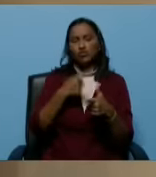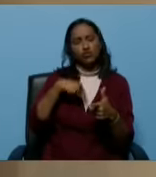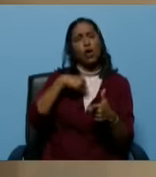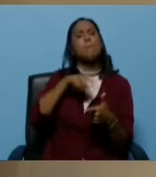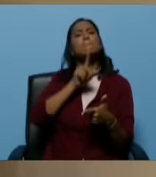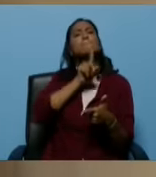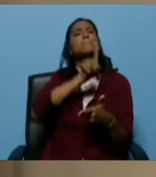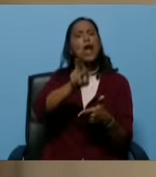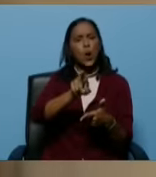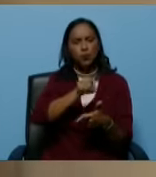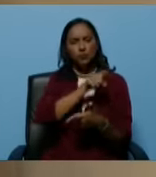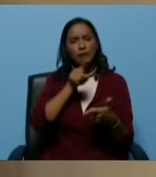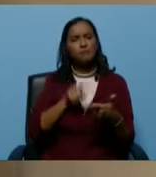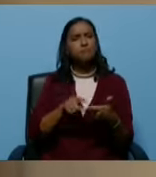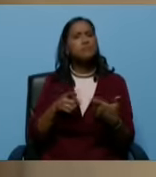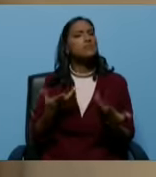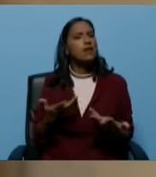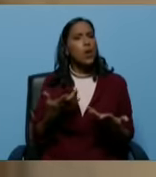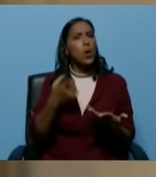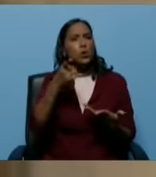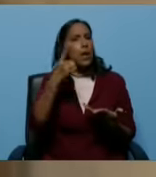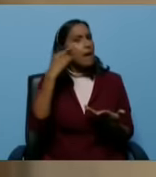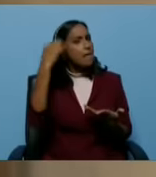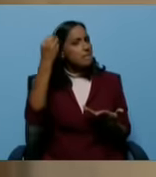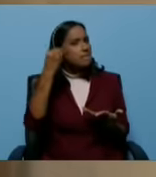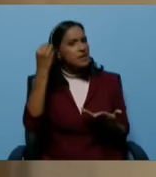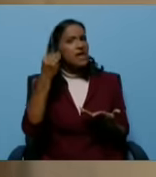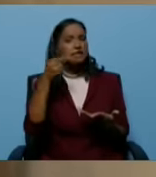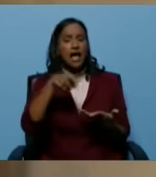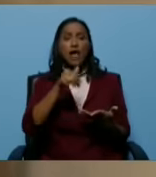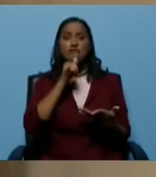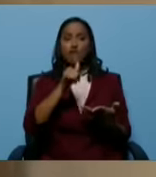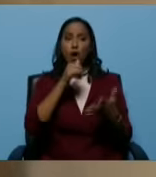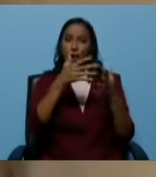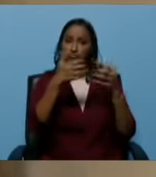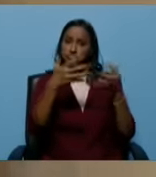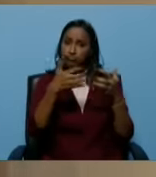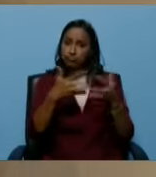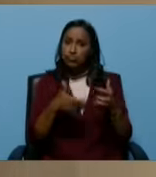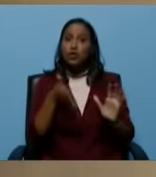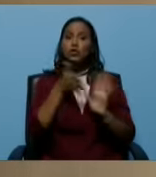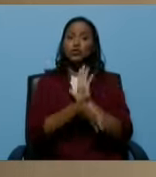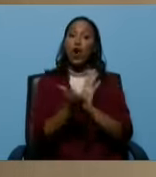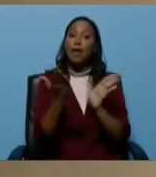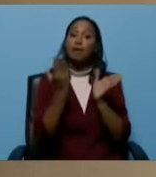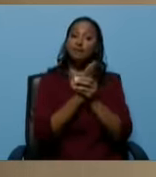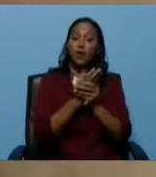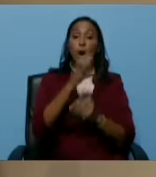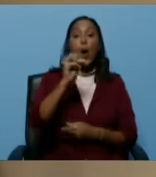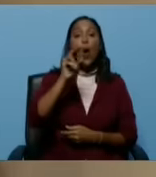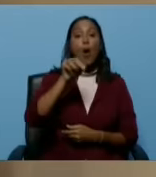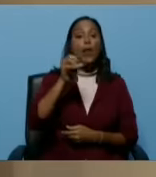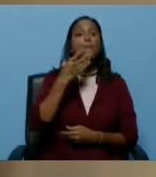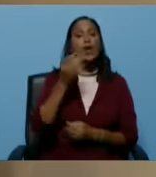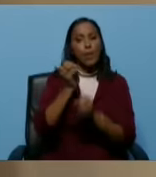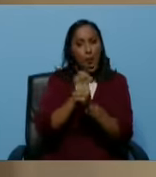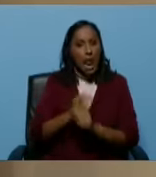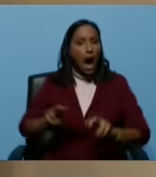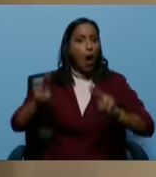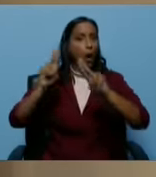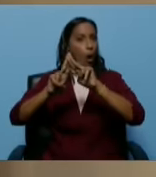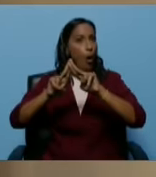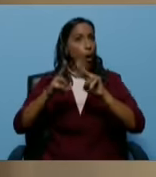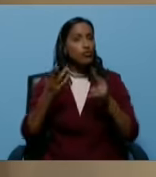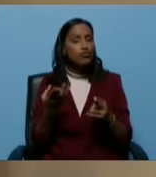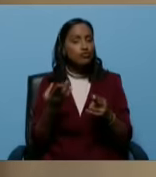que tiene usted previsto colocar este informe en manos de organizaciones como, por ejemplo, las Naciones Unidas, porque están hablando mucho